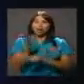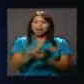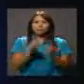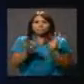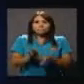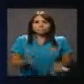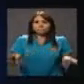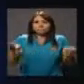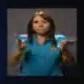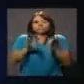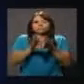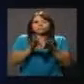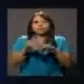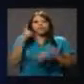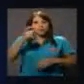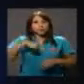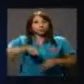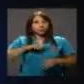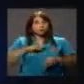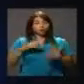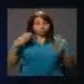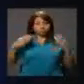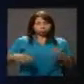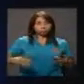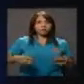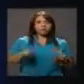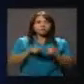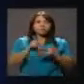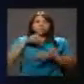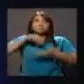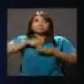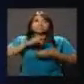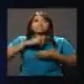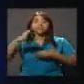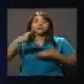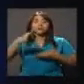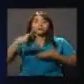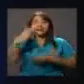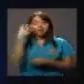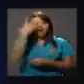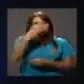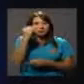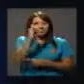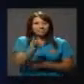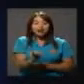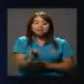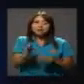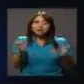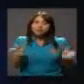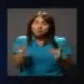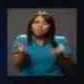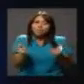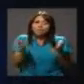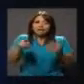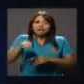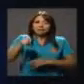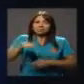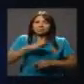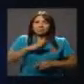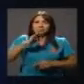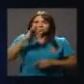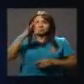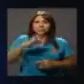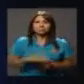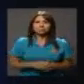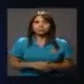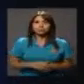nosotros repito además de materia tenemos espíritu y las bellas artes le vienen a fomentar a usted esa necesidad del espíritu